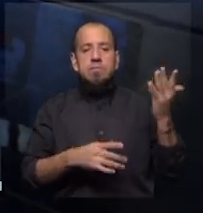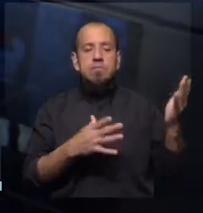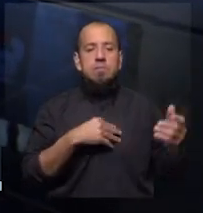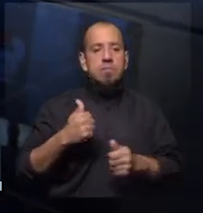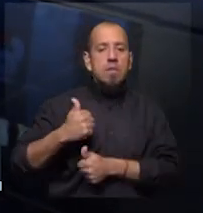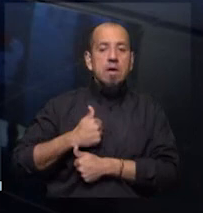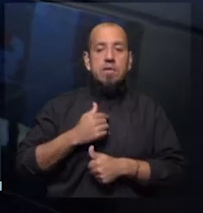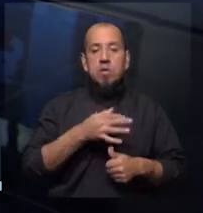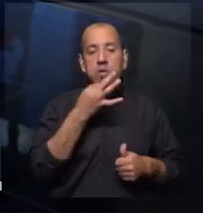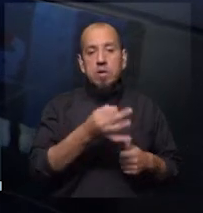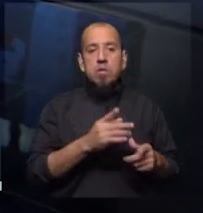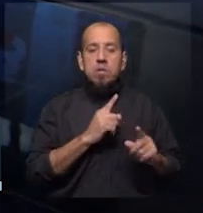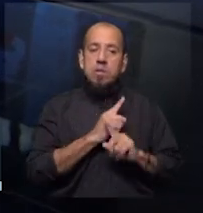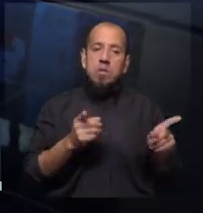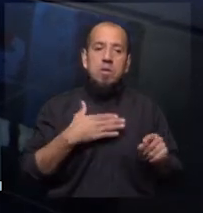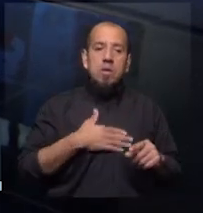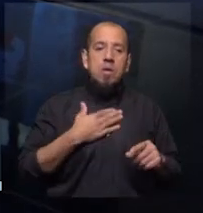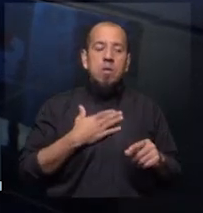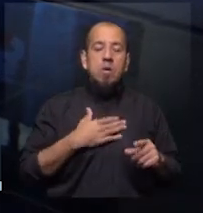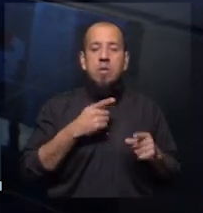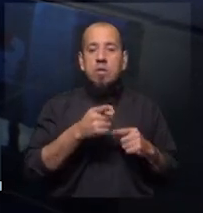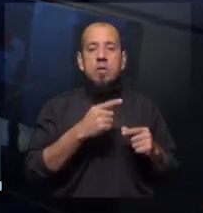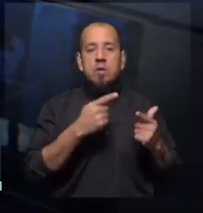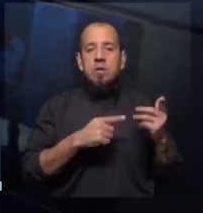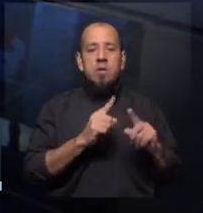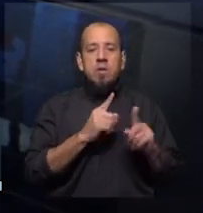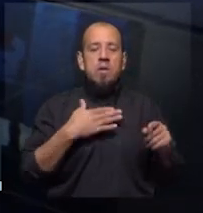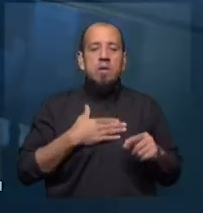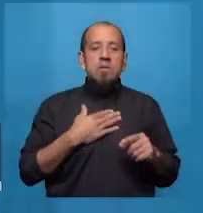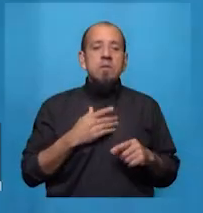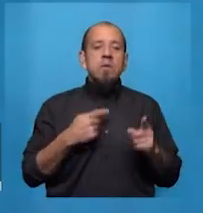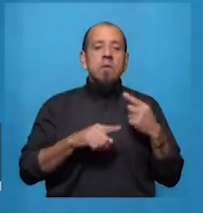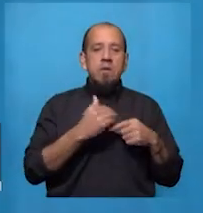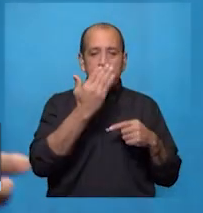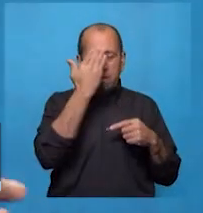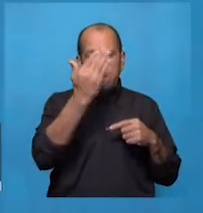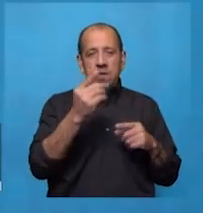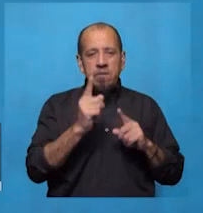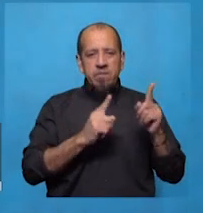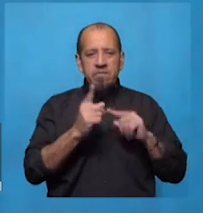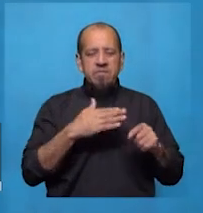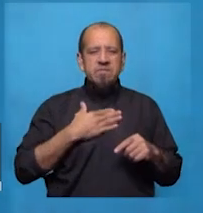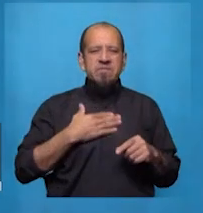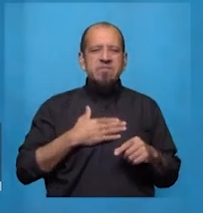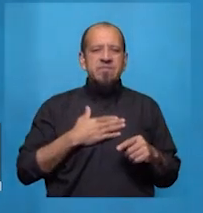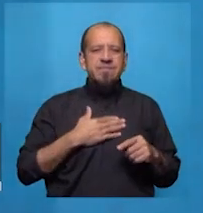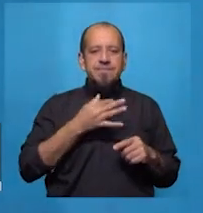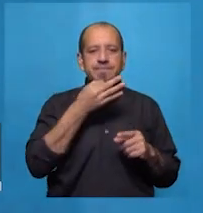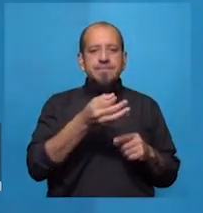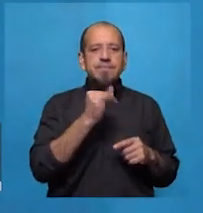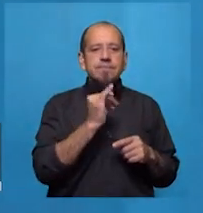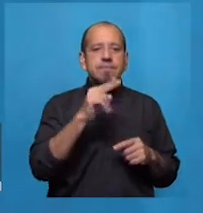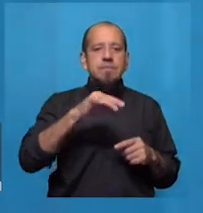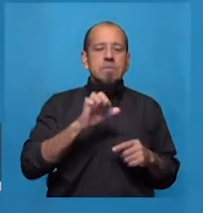Cabildo abierto que ya ha dicho que no está de acuerdo con muchas de esas medidas verdad O sea el frente amplio por en algunas está de acuerdo por ejemplo lo que hablábamos del INE